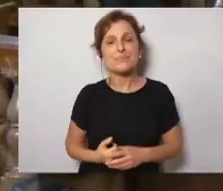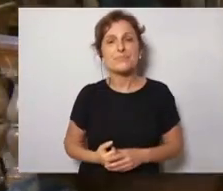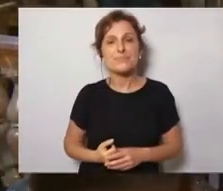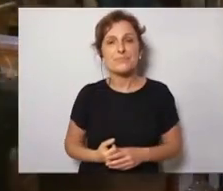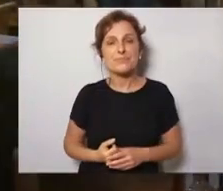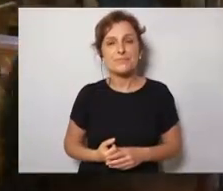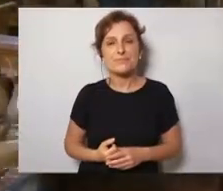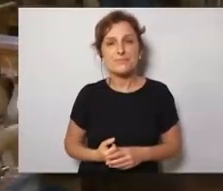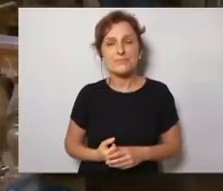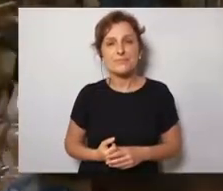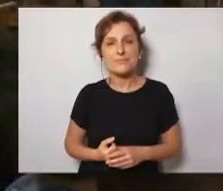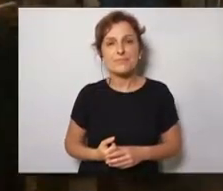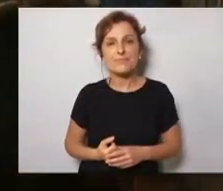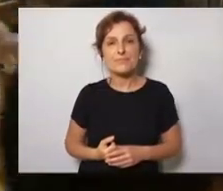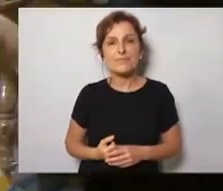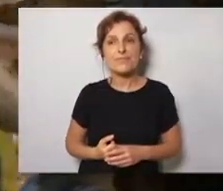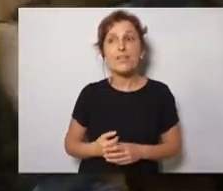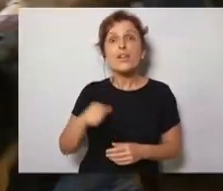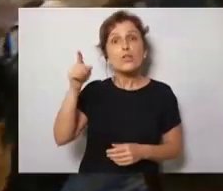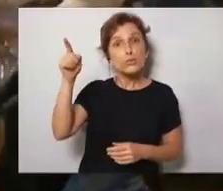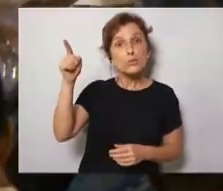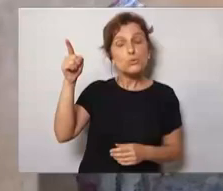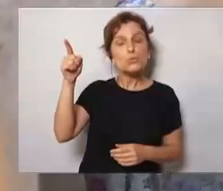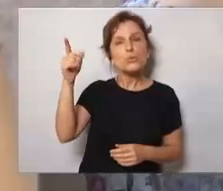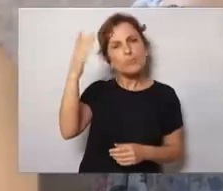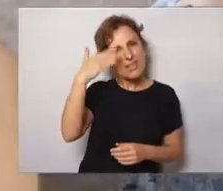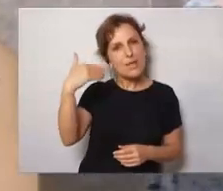yendo ha dicho